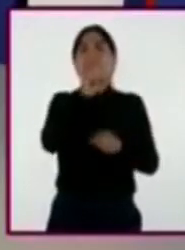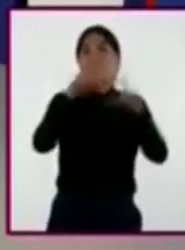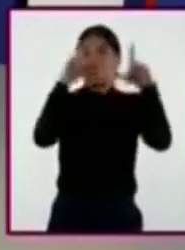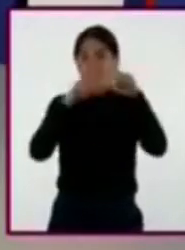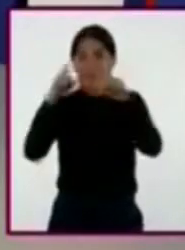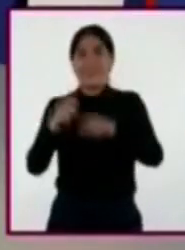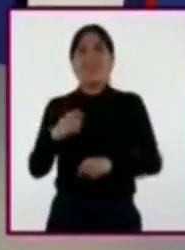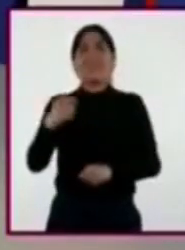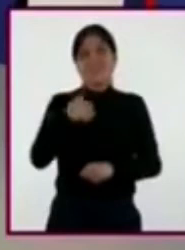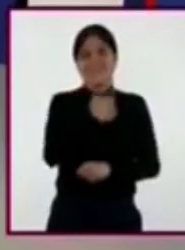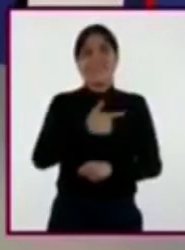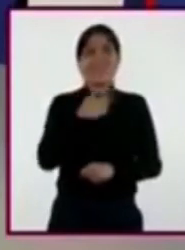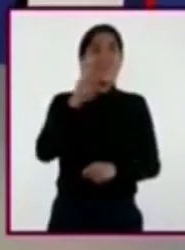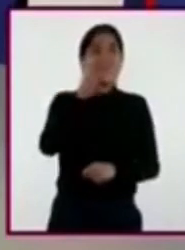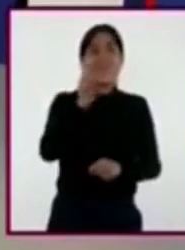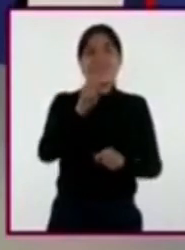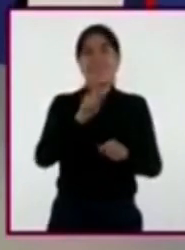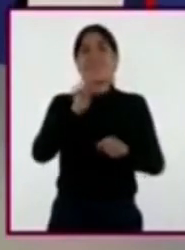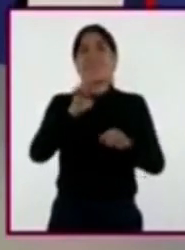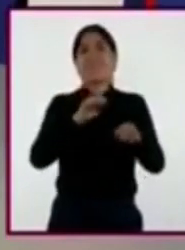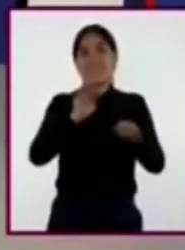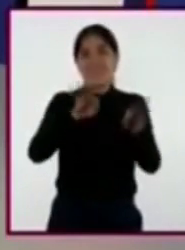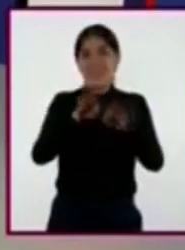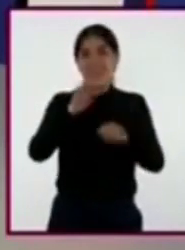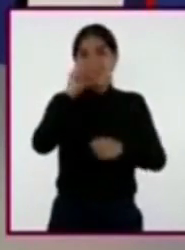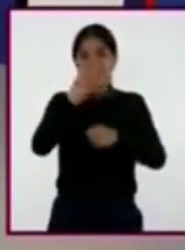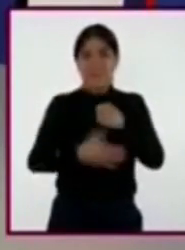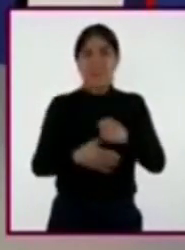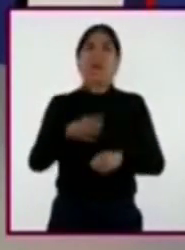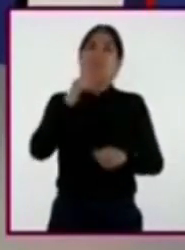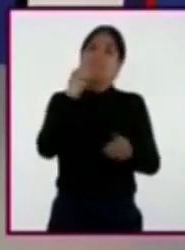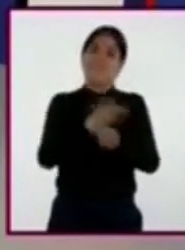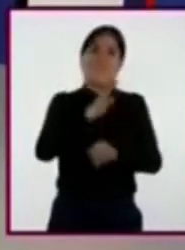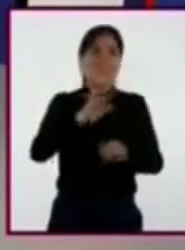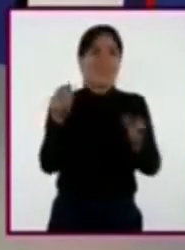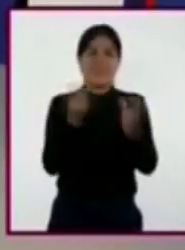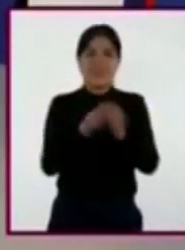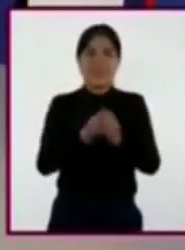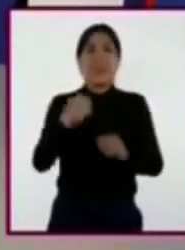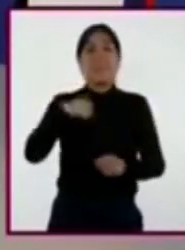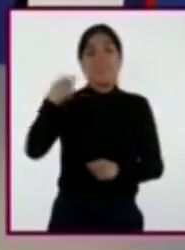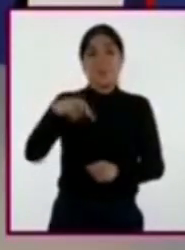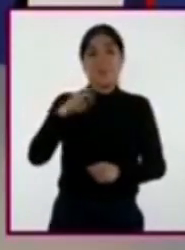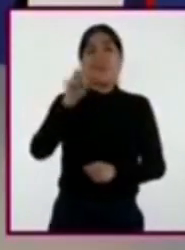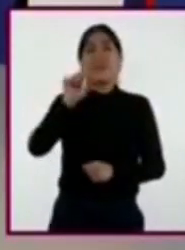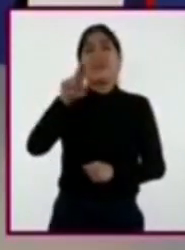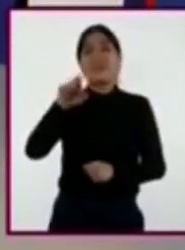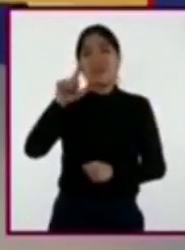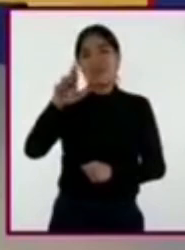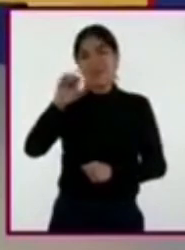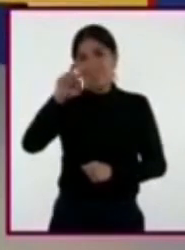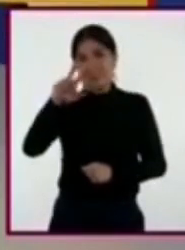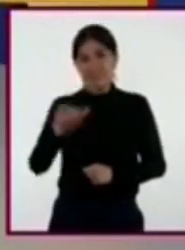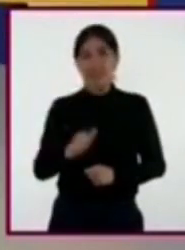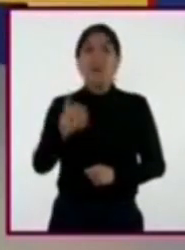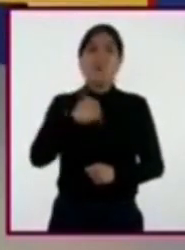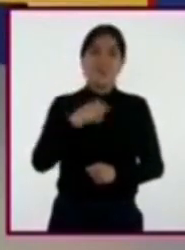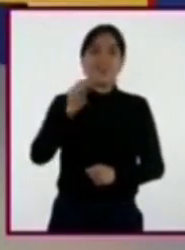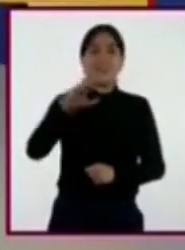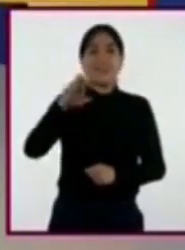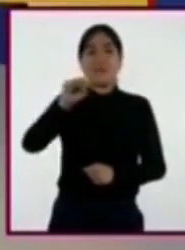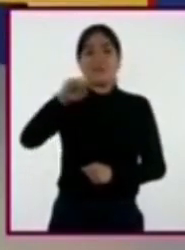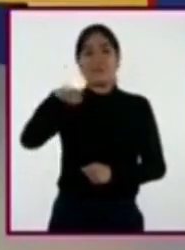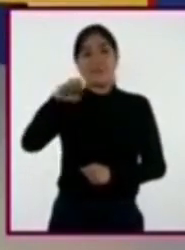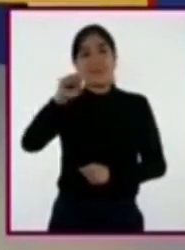mucho gusto ver sus trabajos terminados. Hemos llegado al final de esta sesión. Mi nombre es Daniel Rivera. Y el mío, Ramsés